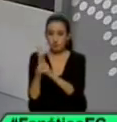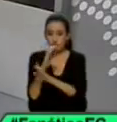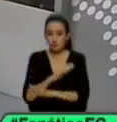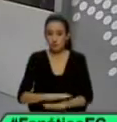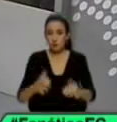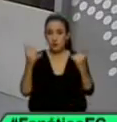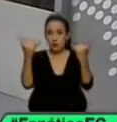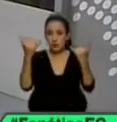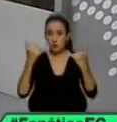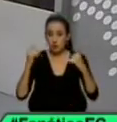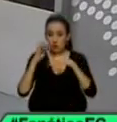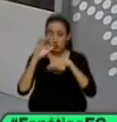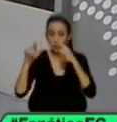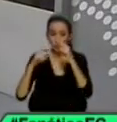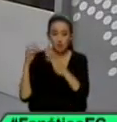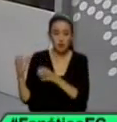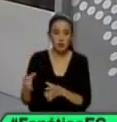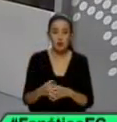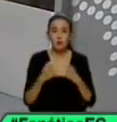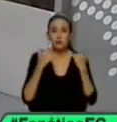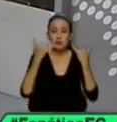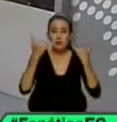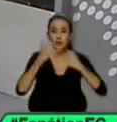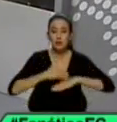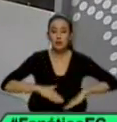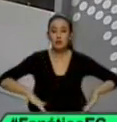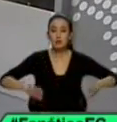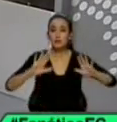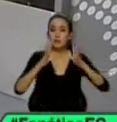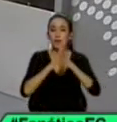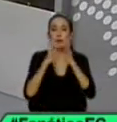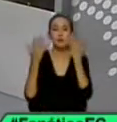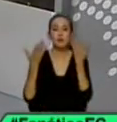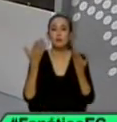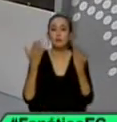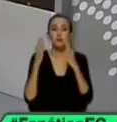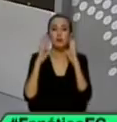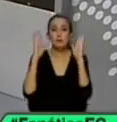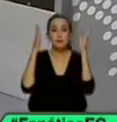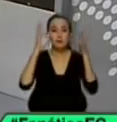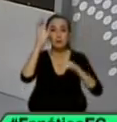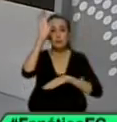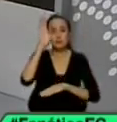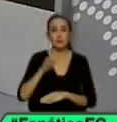ahora, lamentablemente para los Albos, quienes cuestionaban no aparecen aún para decir presente.